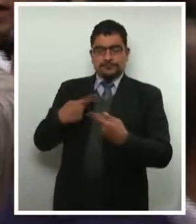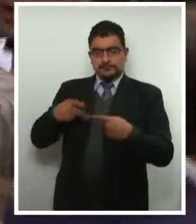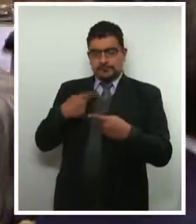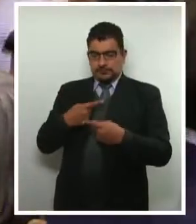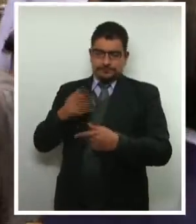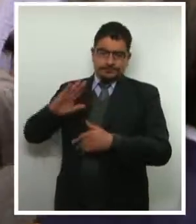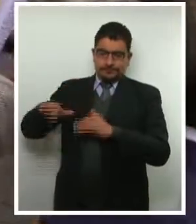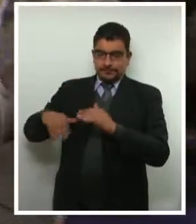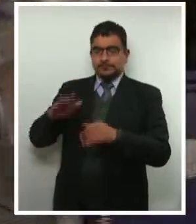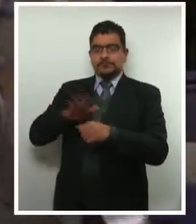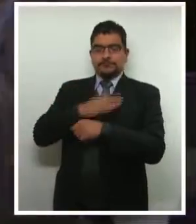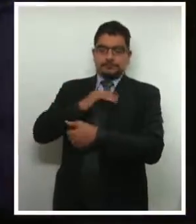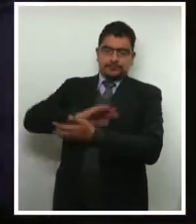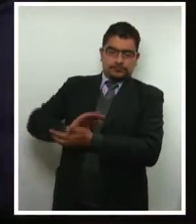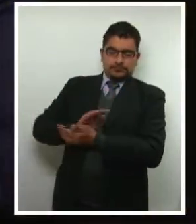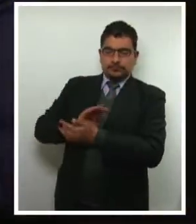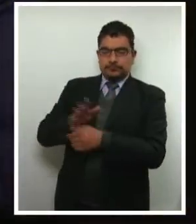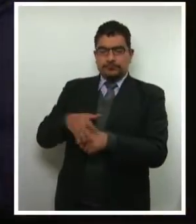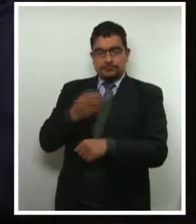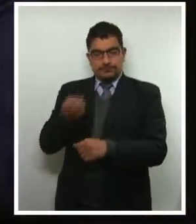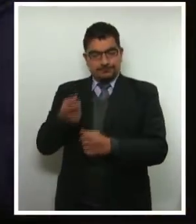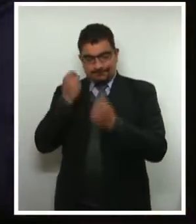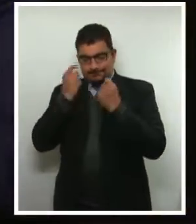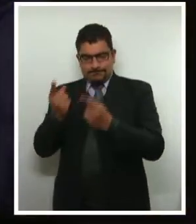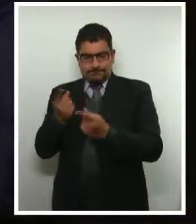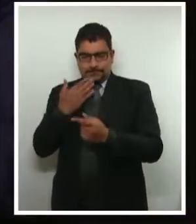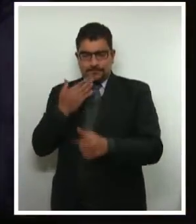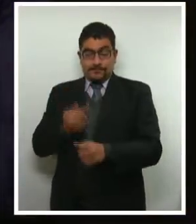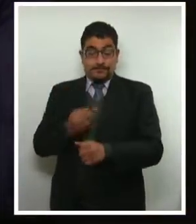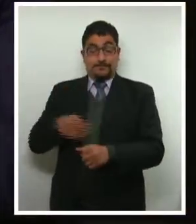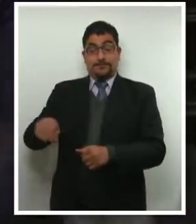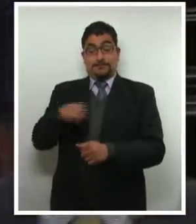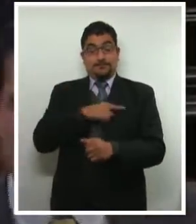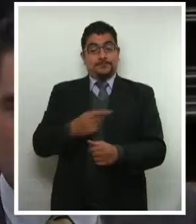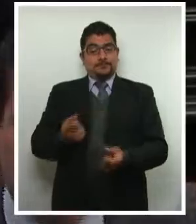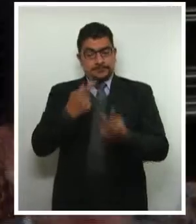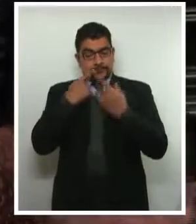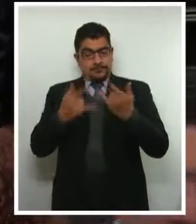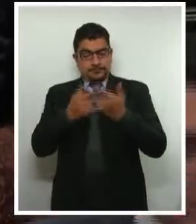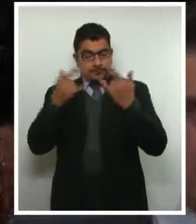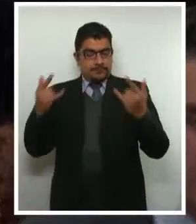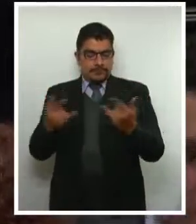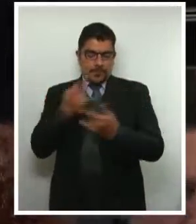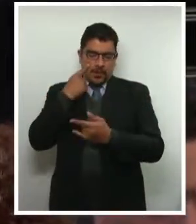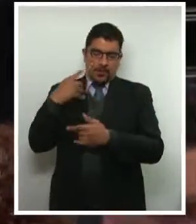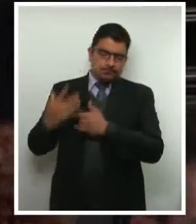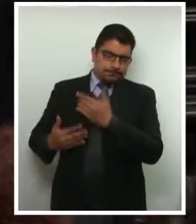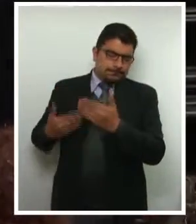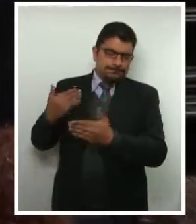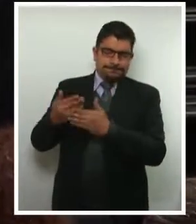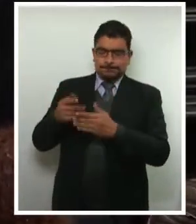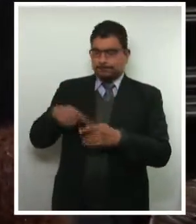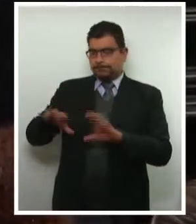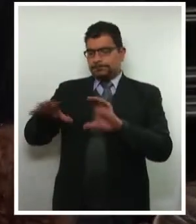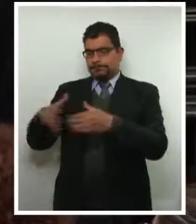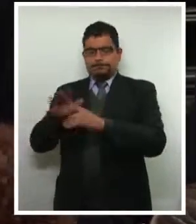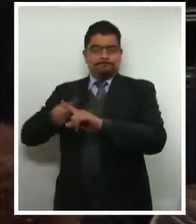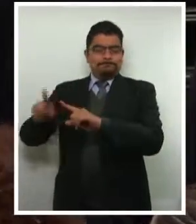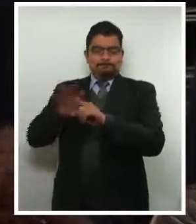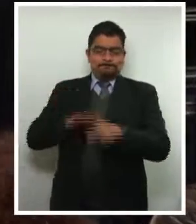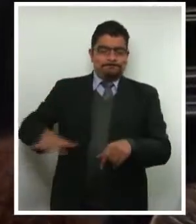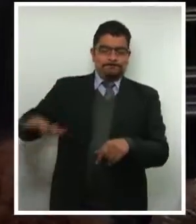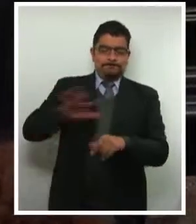víctimas de la opresión. Honra su legado histórico y rinde homenaje a todas las comunidades que